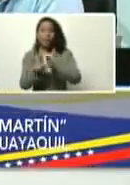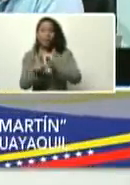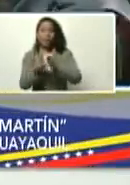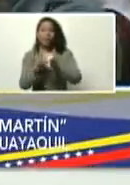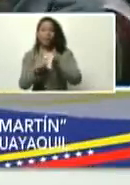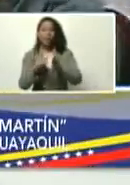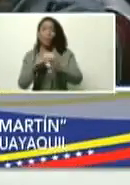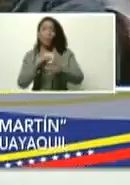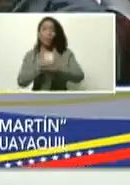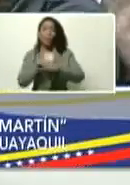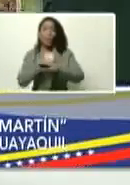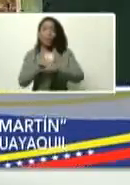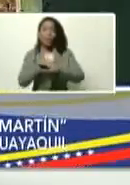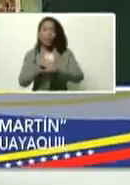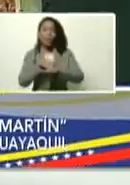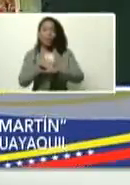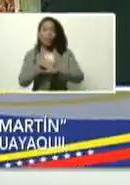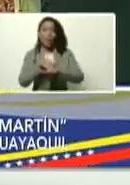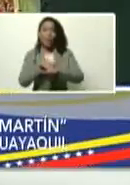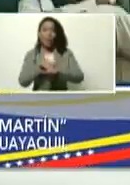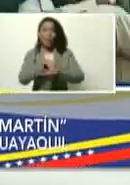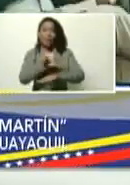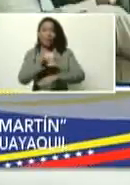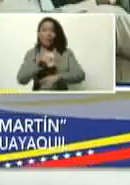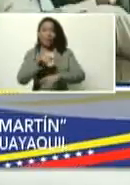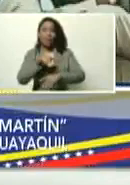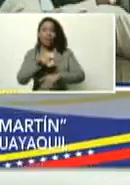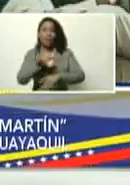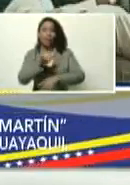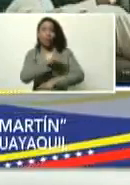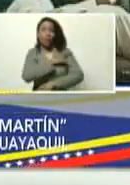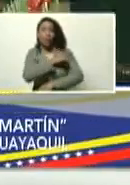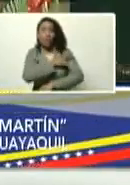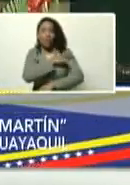ministra Tibisay Lucena en las universidades.